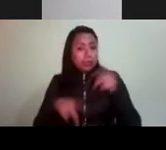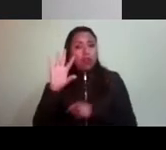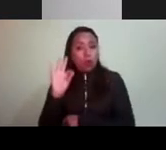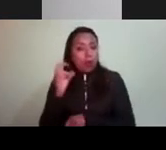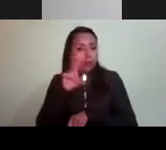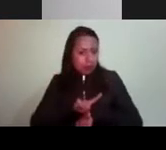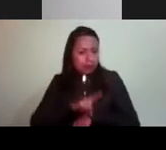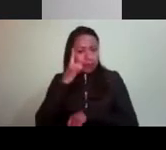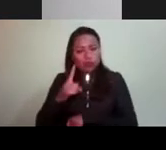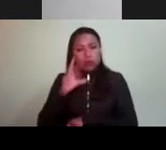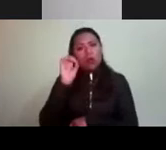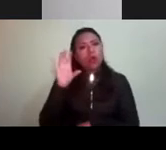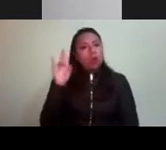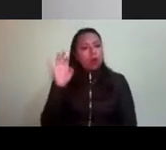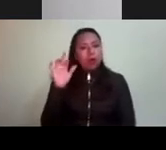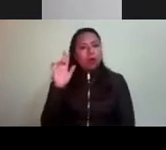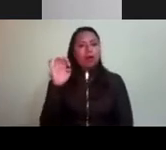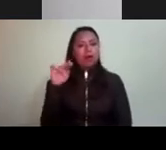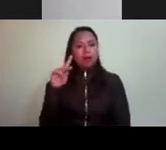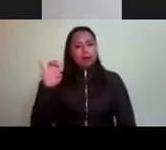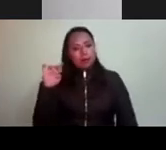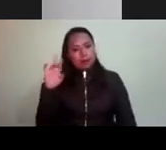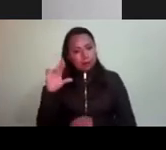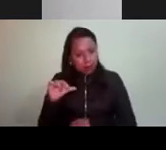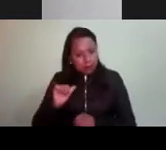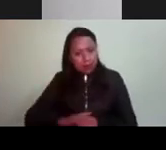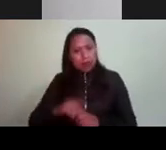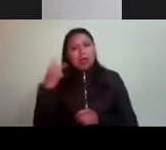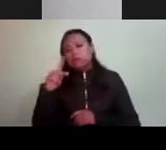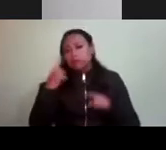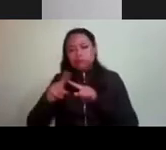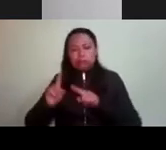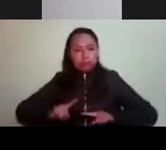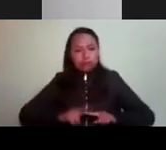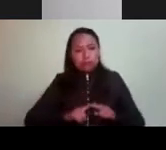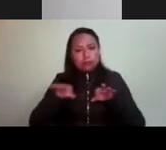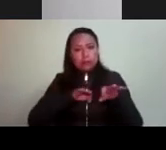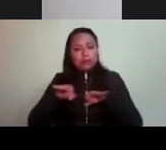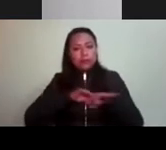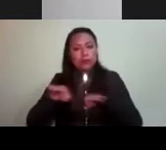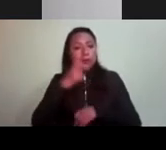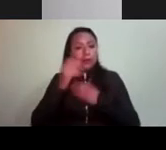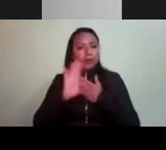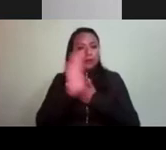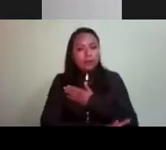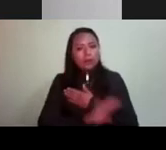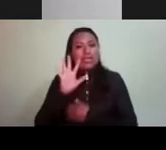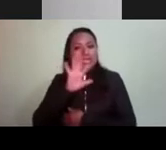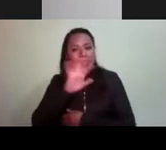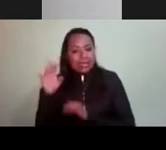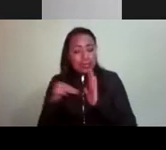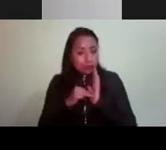días, una cuarentena, sus labores. Y así evitamos la aglomeración de 500,000 de